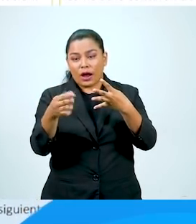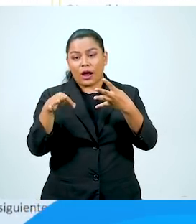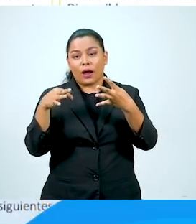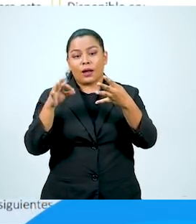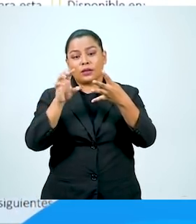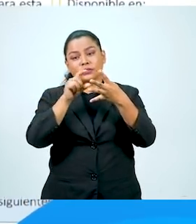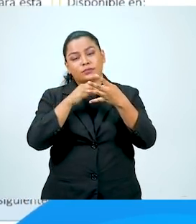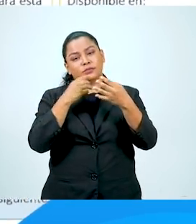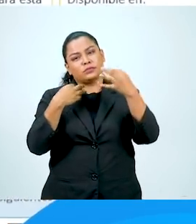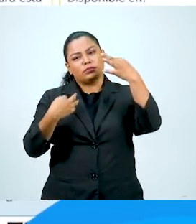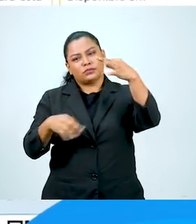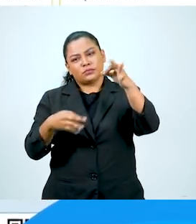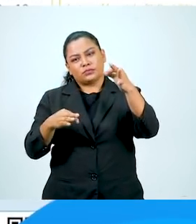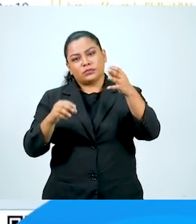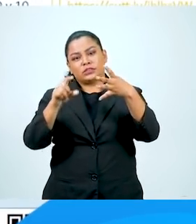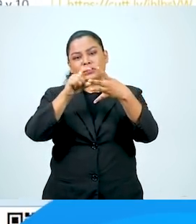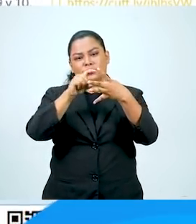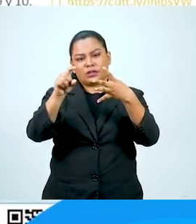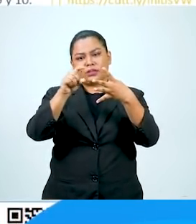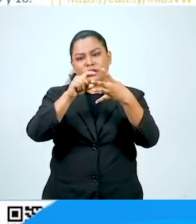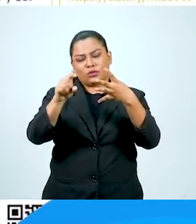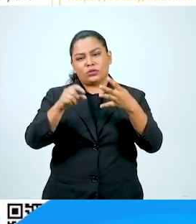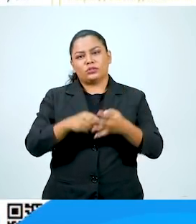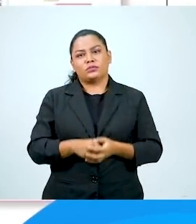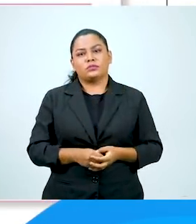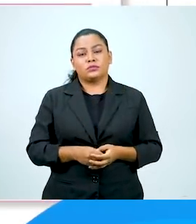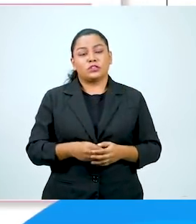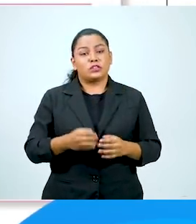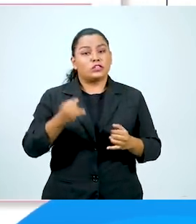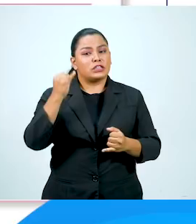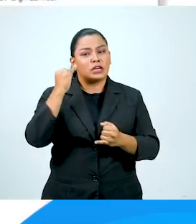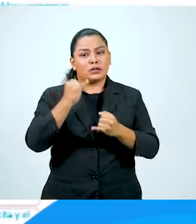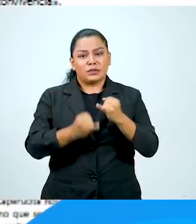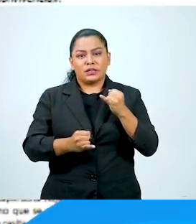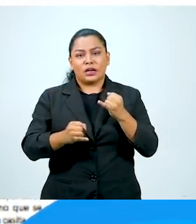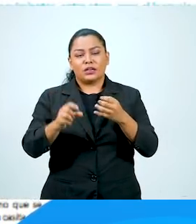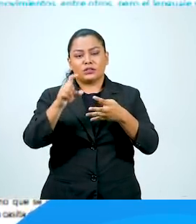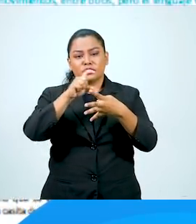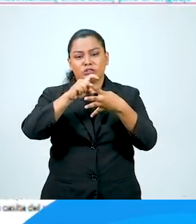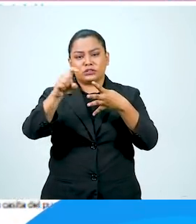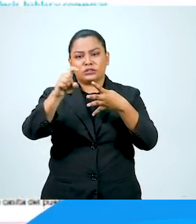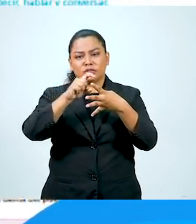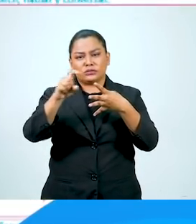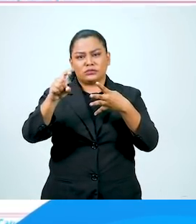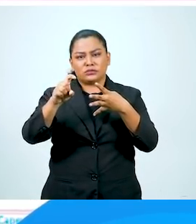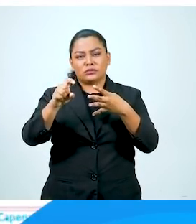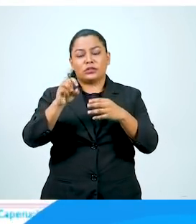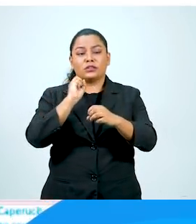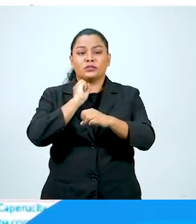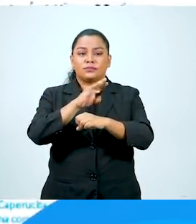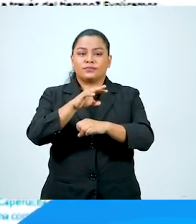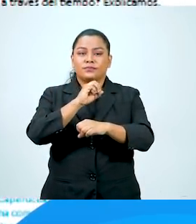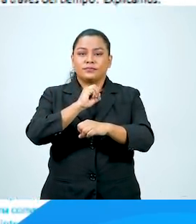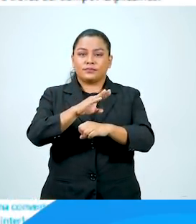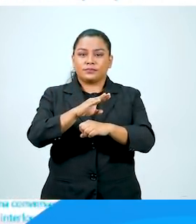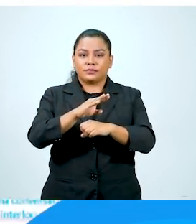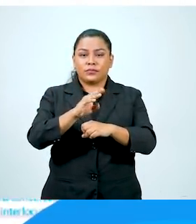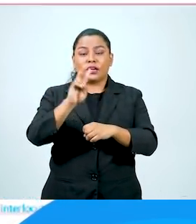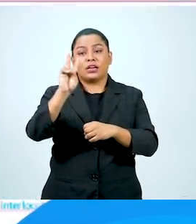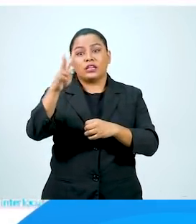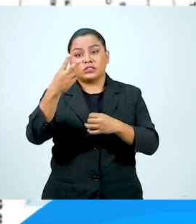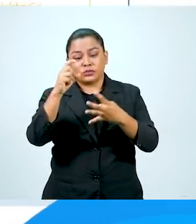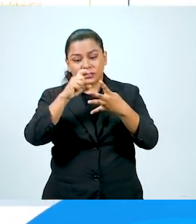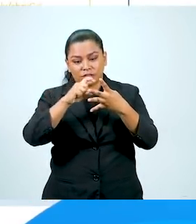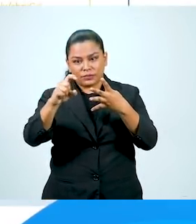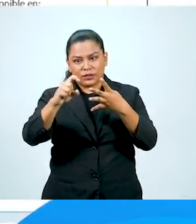las páginas del libro de texto semana 1. Al término de la semana 1, se encuentran las orientaciones para la